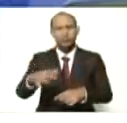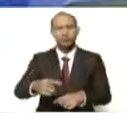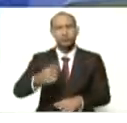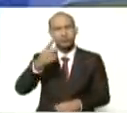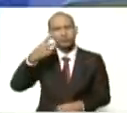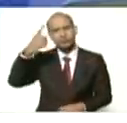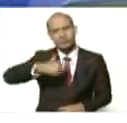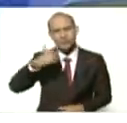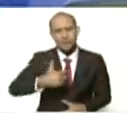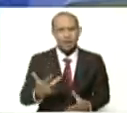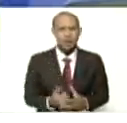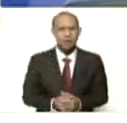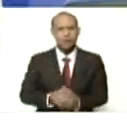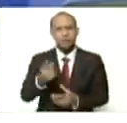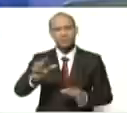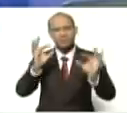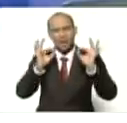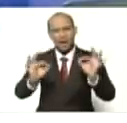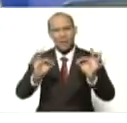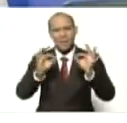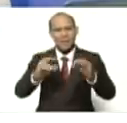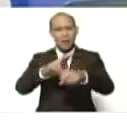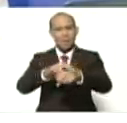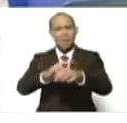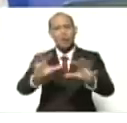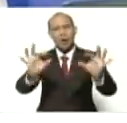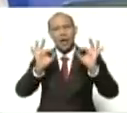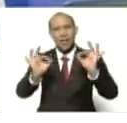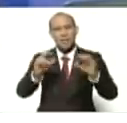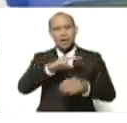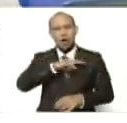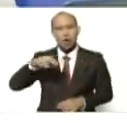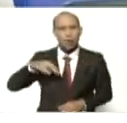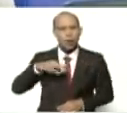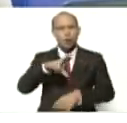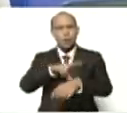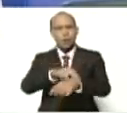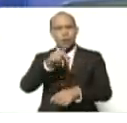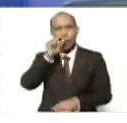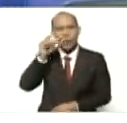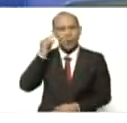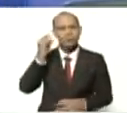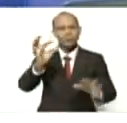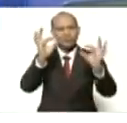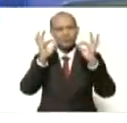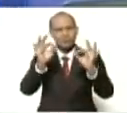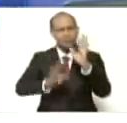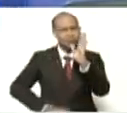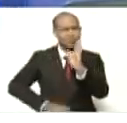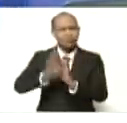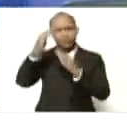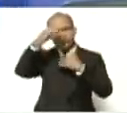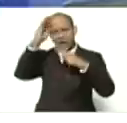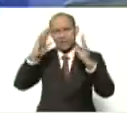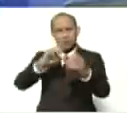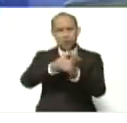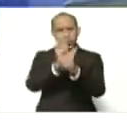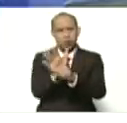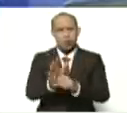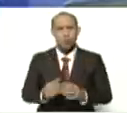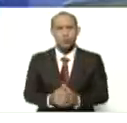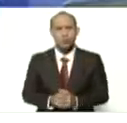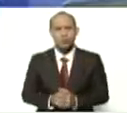y amerita especialización nuestros médicos y médicas están especializados para atender el coronavirus